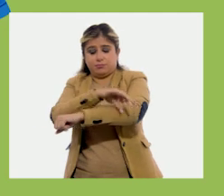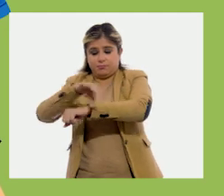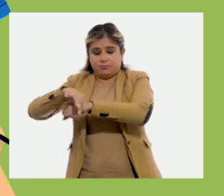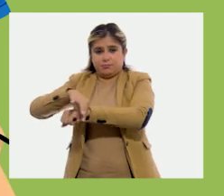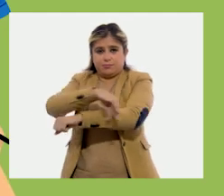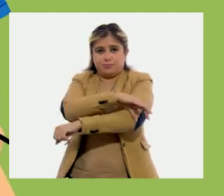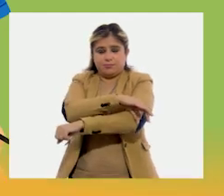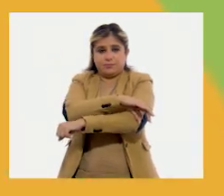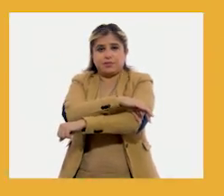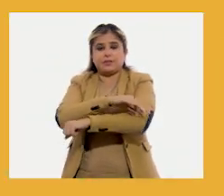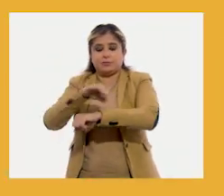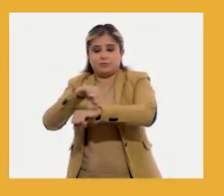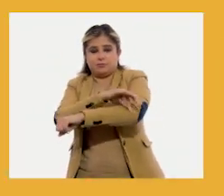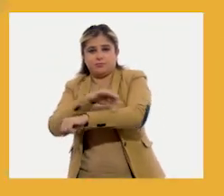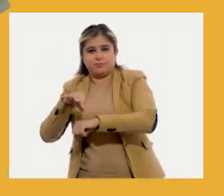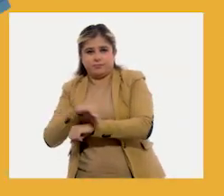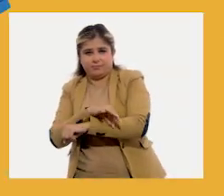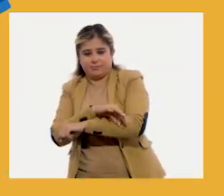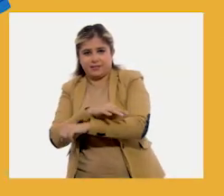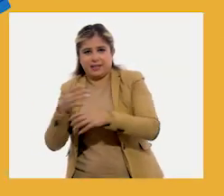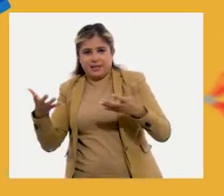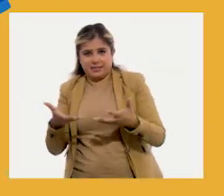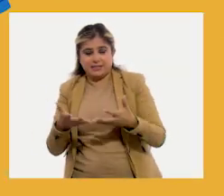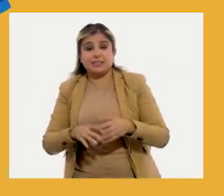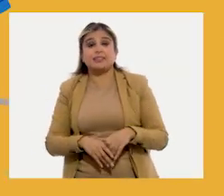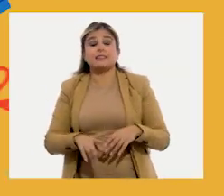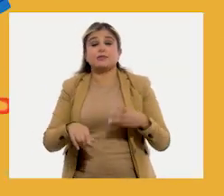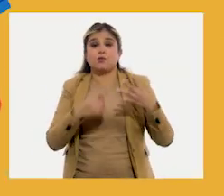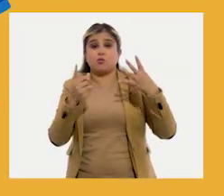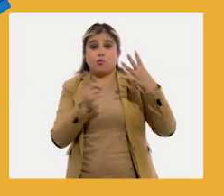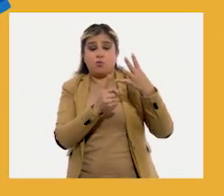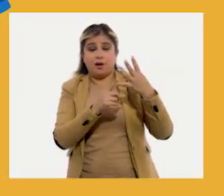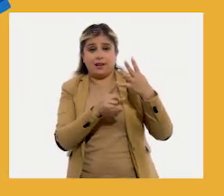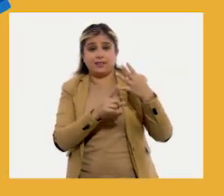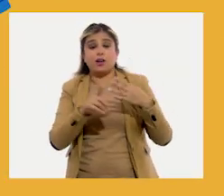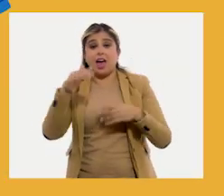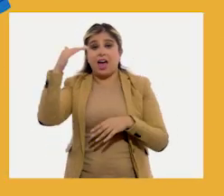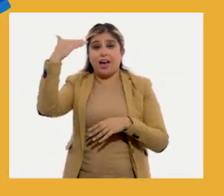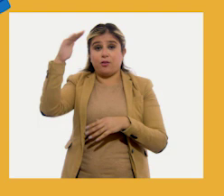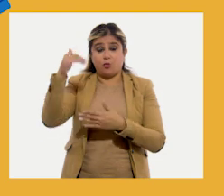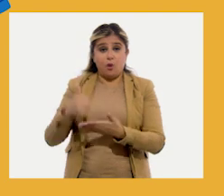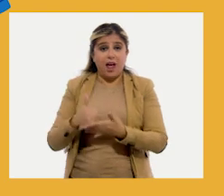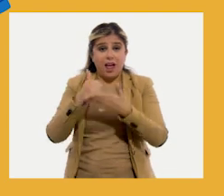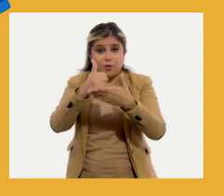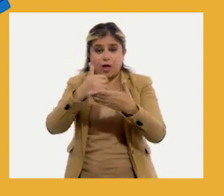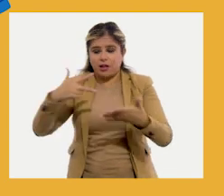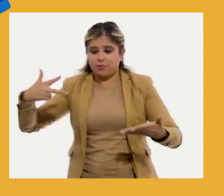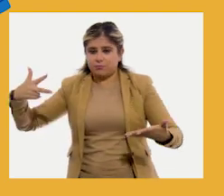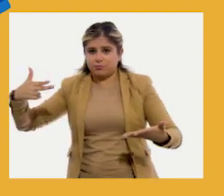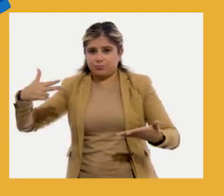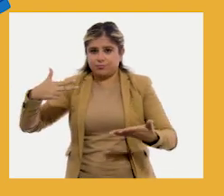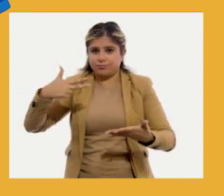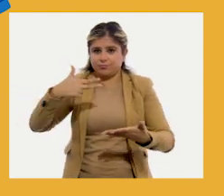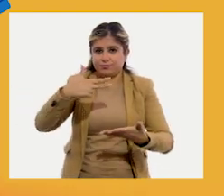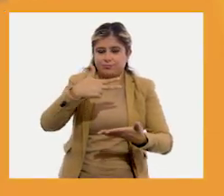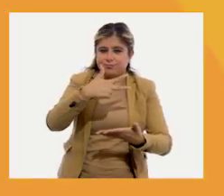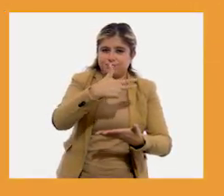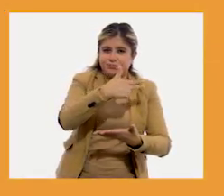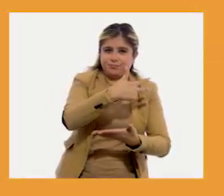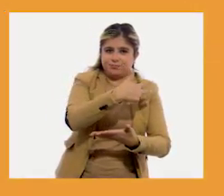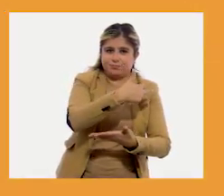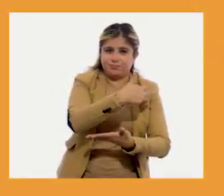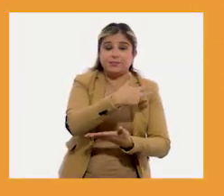horizontal entre los dos puntos. 4. Con ayuda de un adulto, corta sobre la línea horizontal que